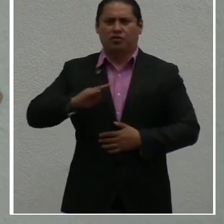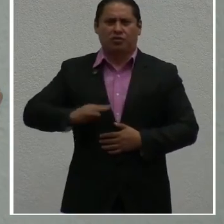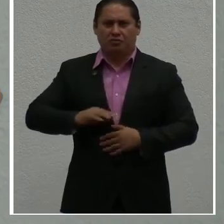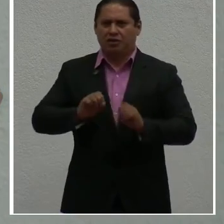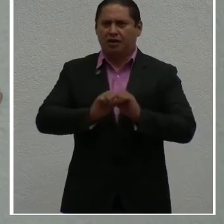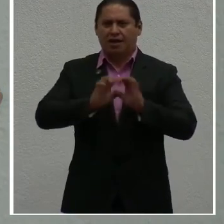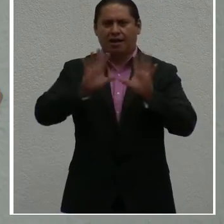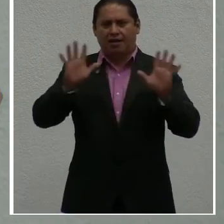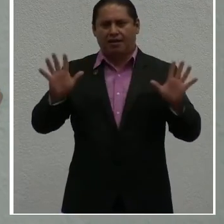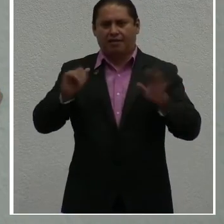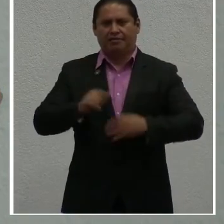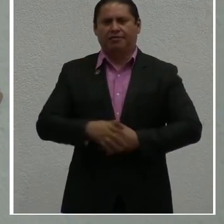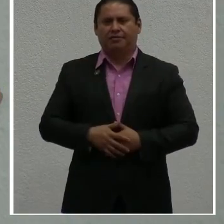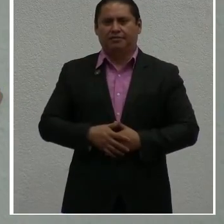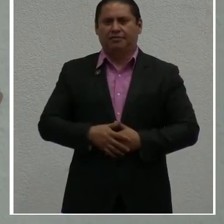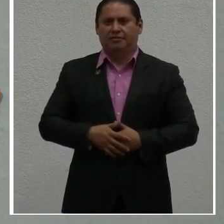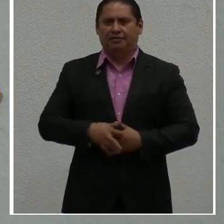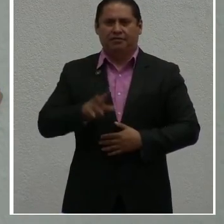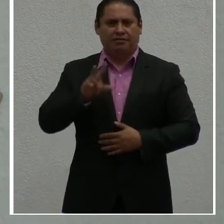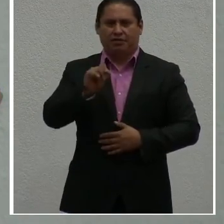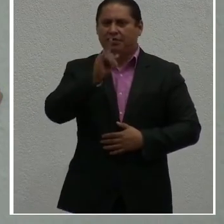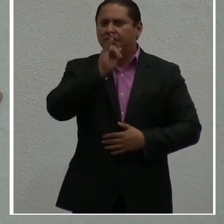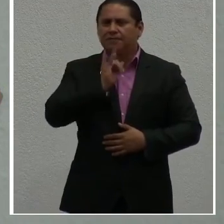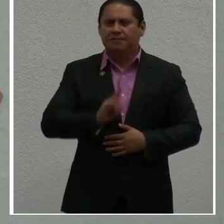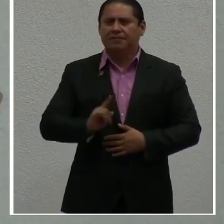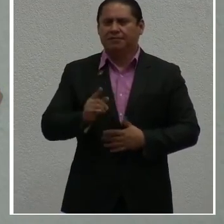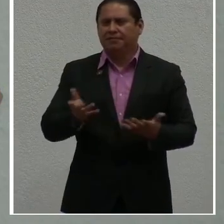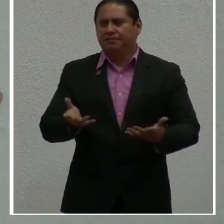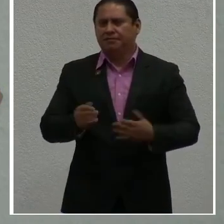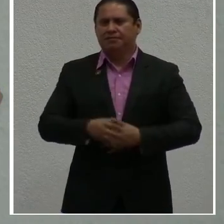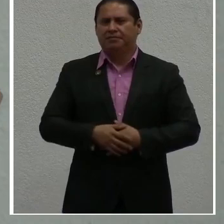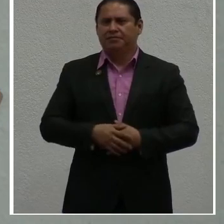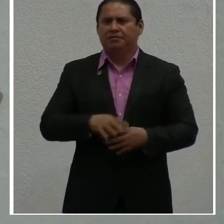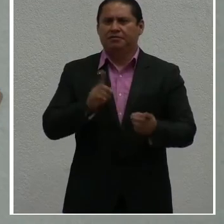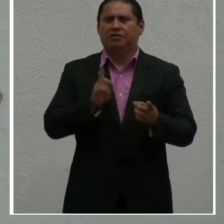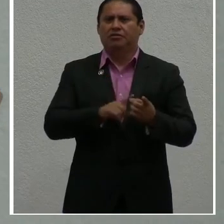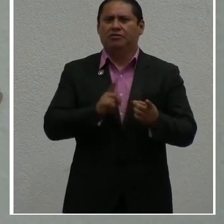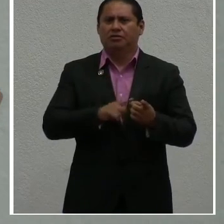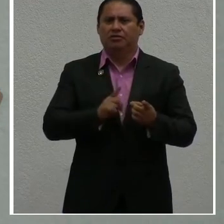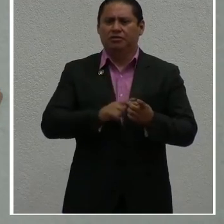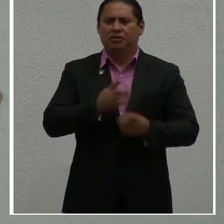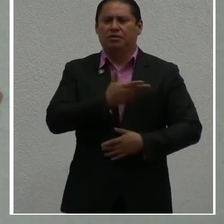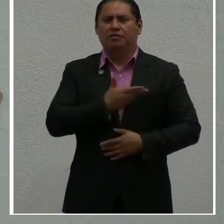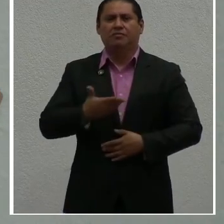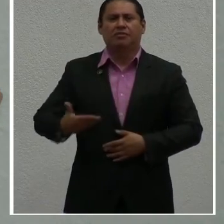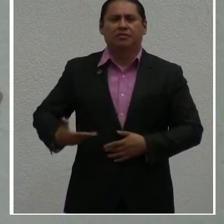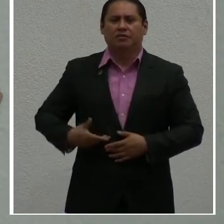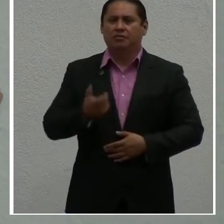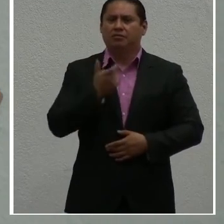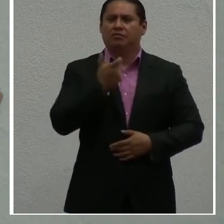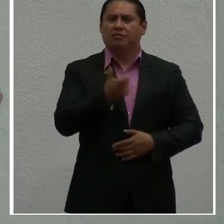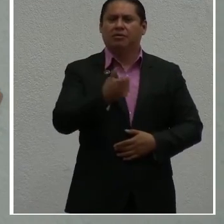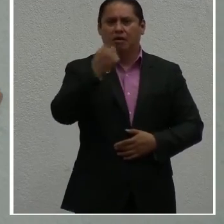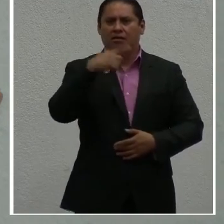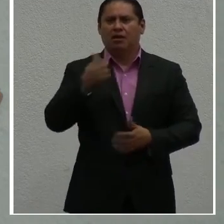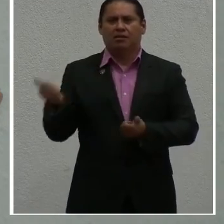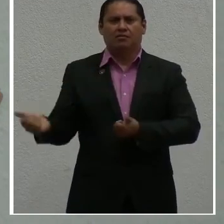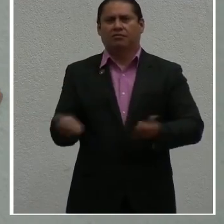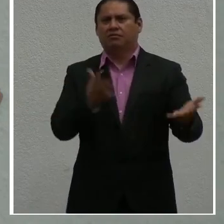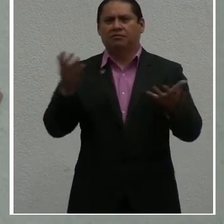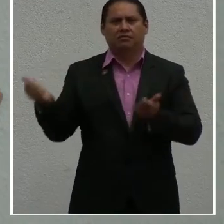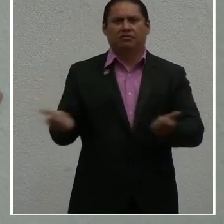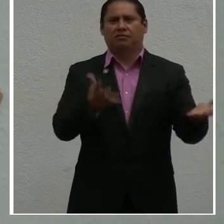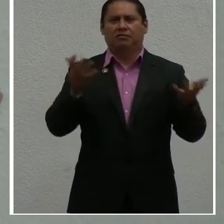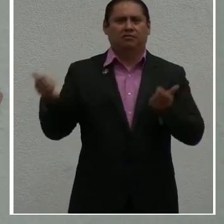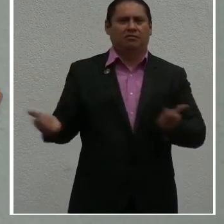claros, y no me van a dejar mentir, ¿de dónde sacaron los presidentes municipales dinero para acarrear gente este fin